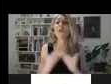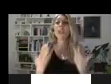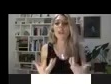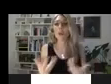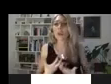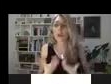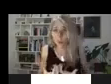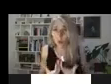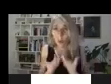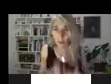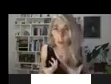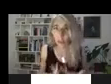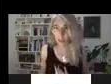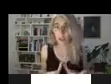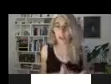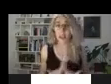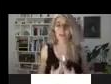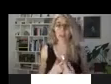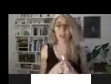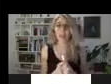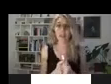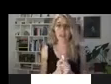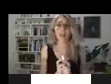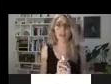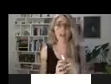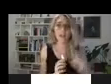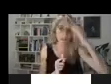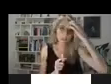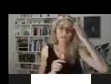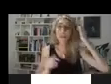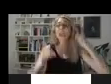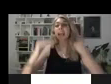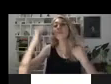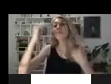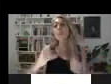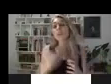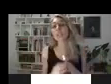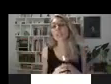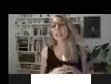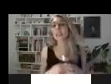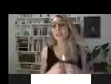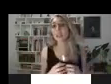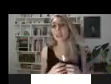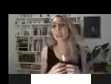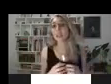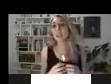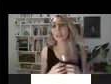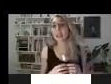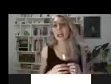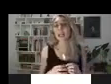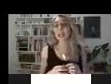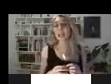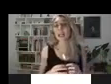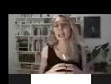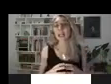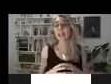están nutriendo, cuáles son las preocupaciones que están teniendo, ¿no? Es muy importante